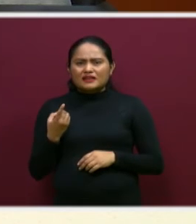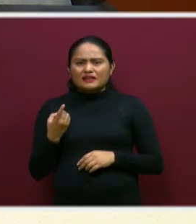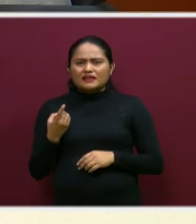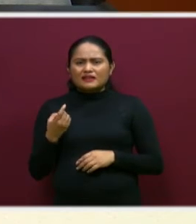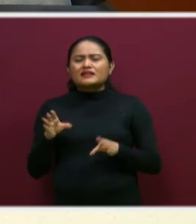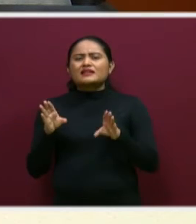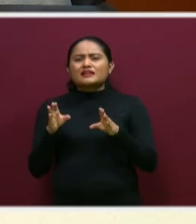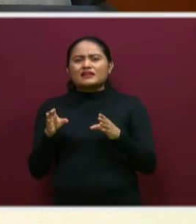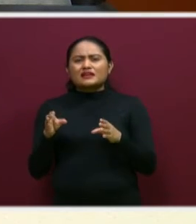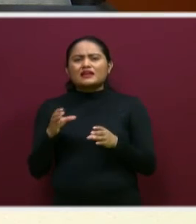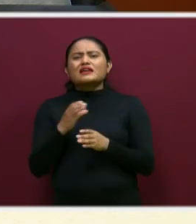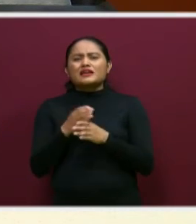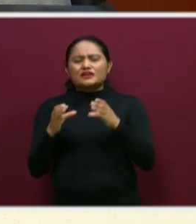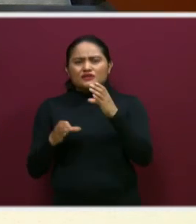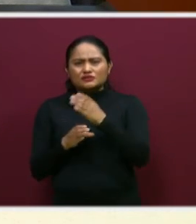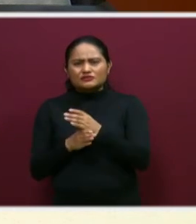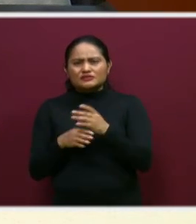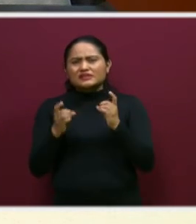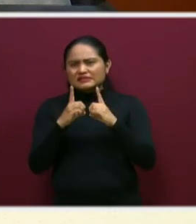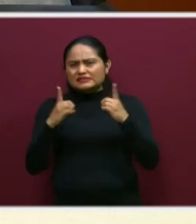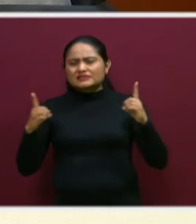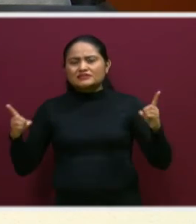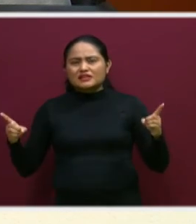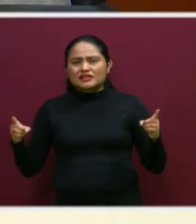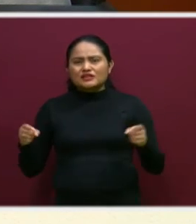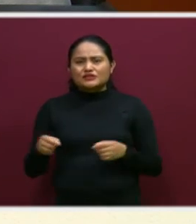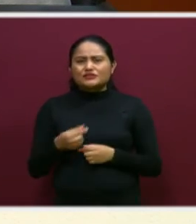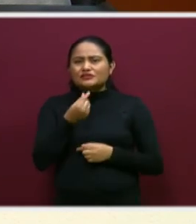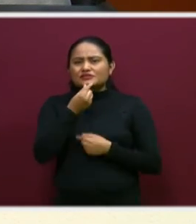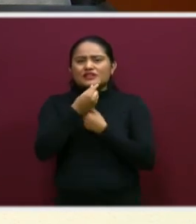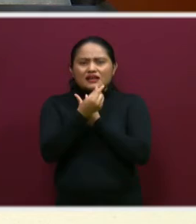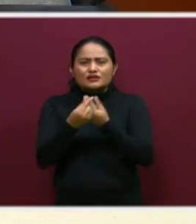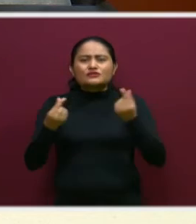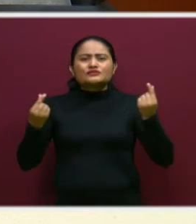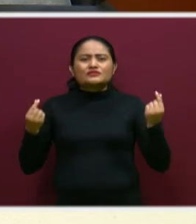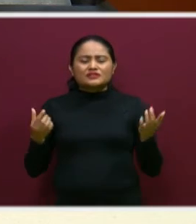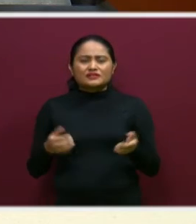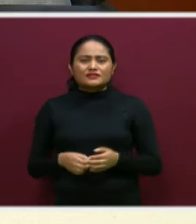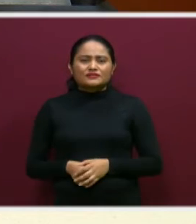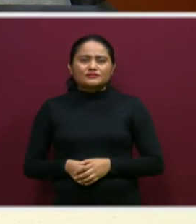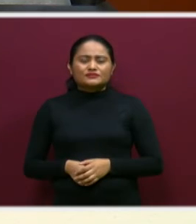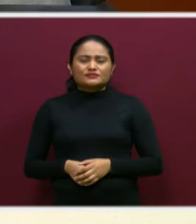ahorita seguimos con la explicación de ellos sin embargo pueden desarrollar